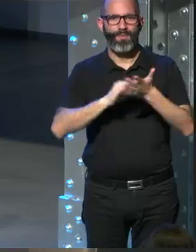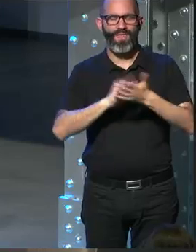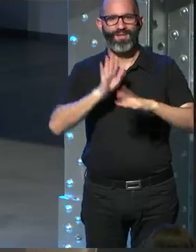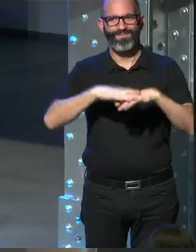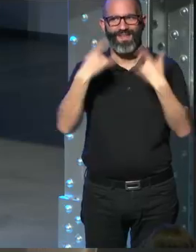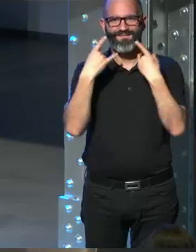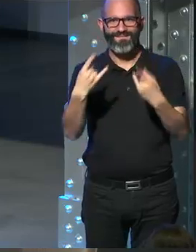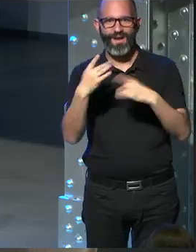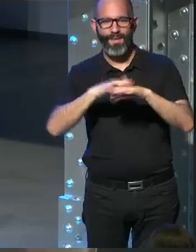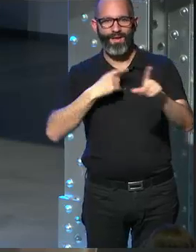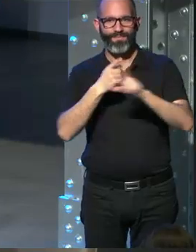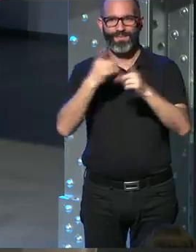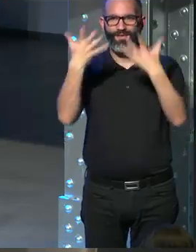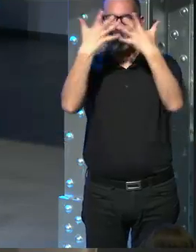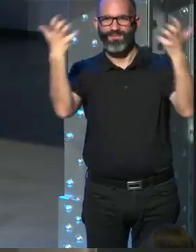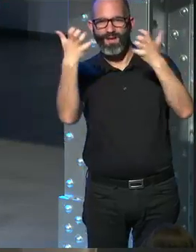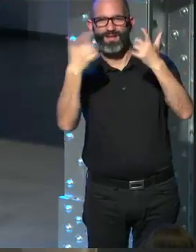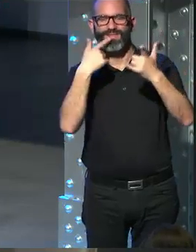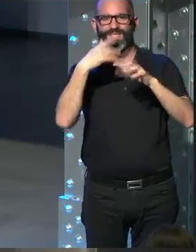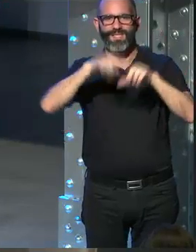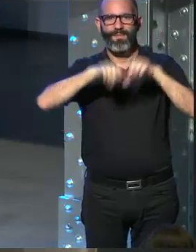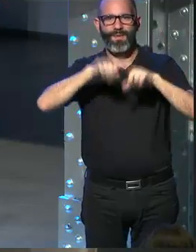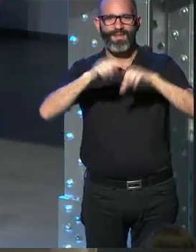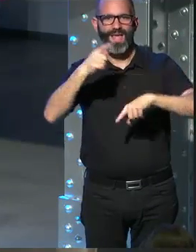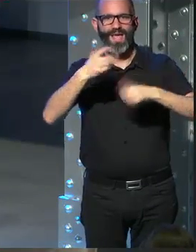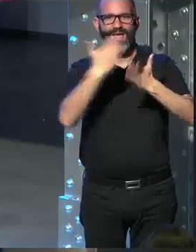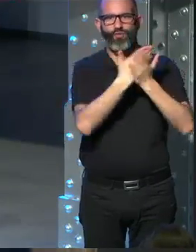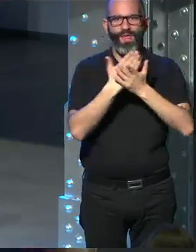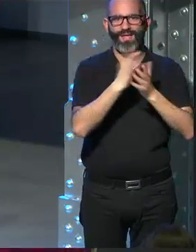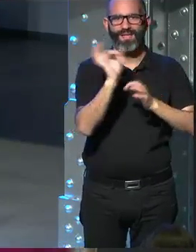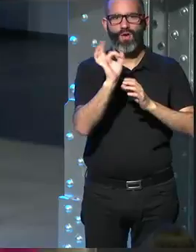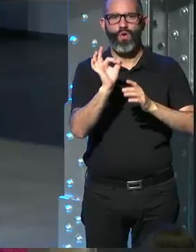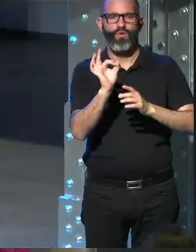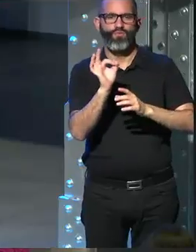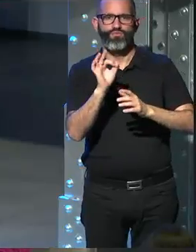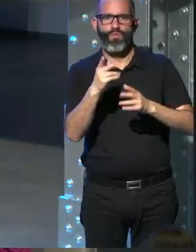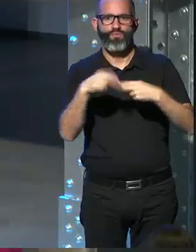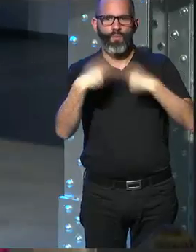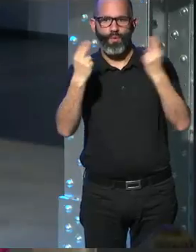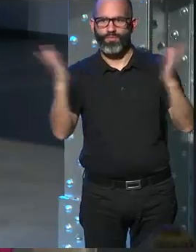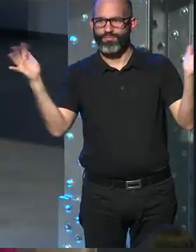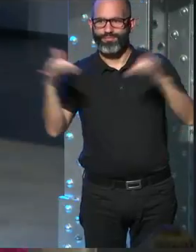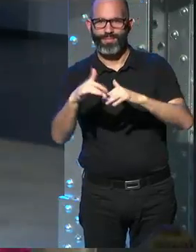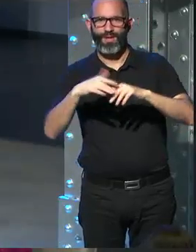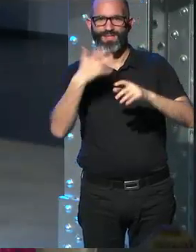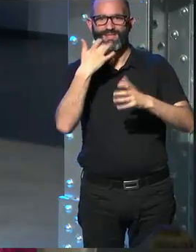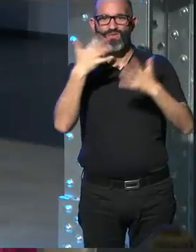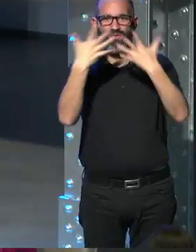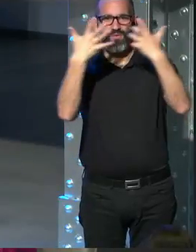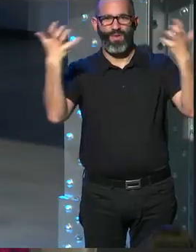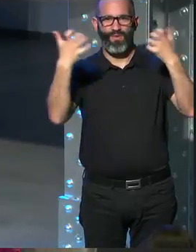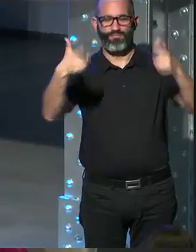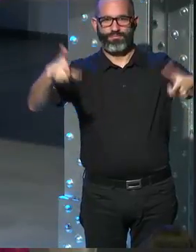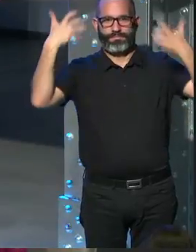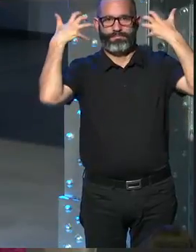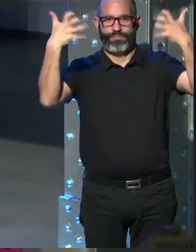de abrumar a tu público, sean estudiantes, sea pues eso, un público en un evento como este, abrumarlos con